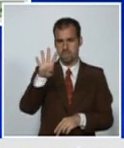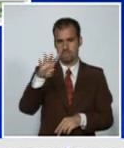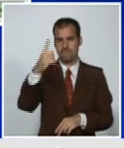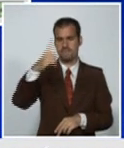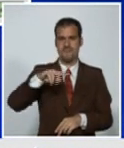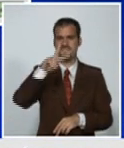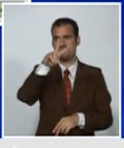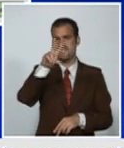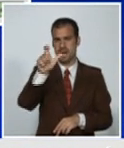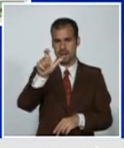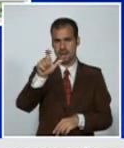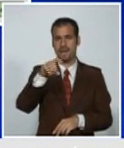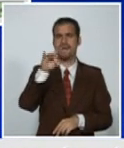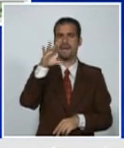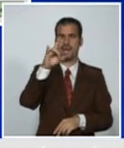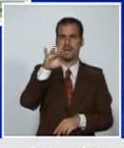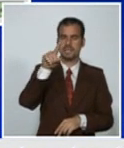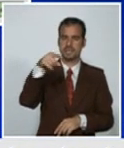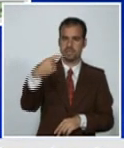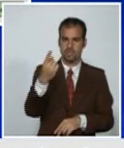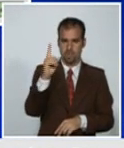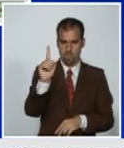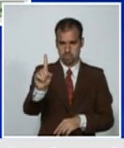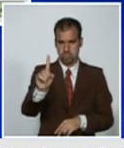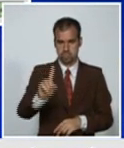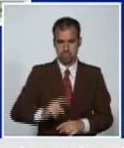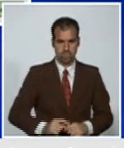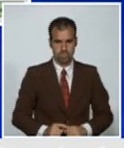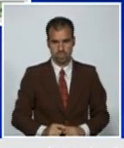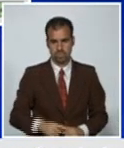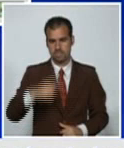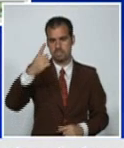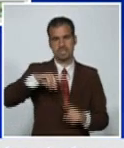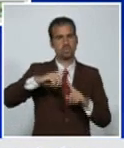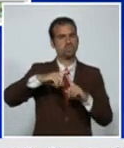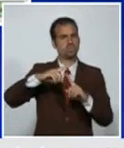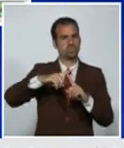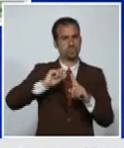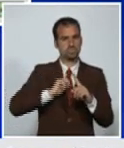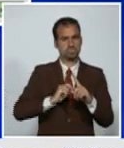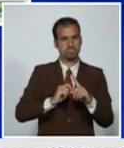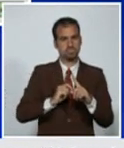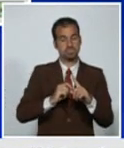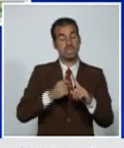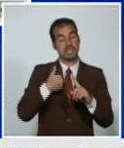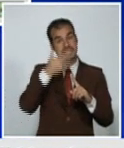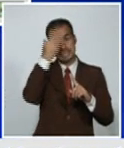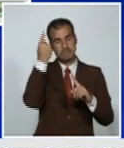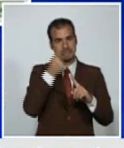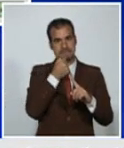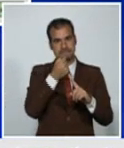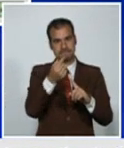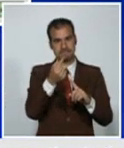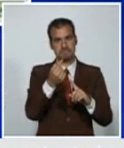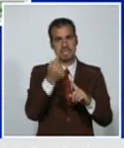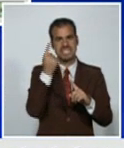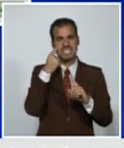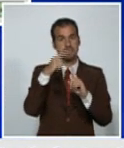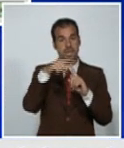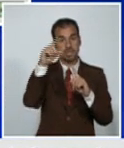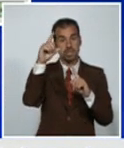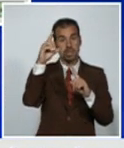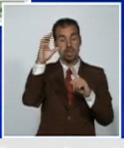Clara con 15,1 y Las Tunas, que se me pasó decirle, con una tasa de